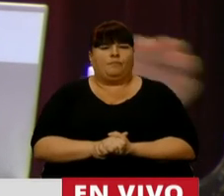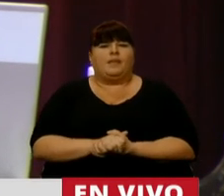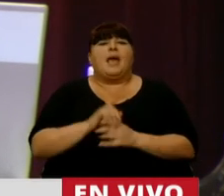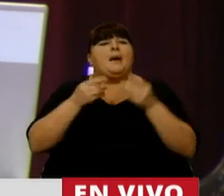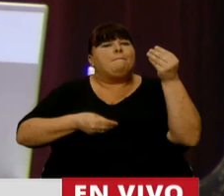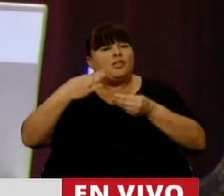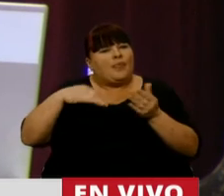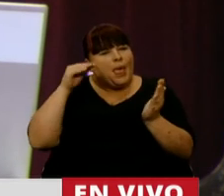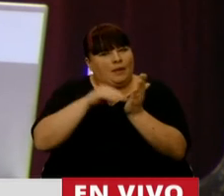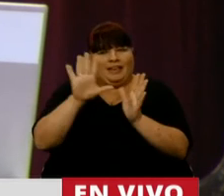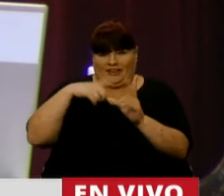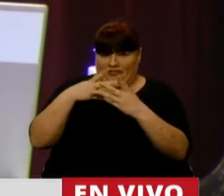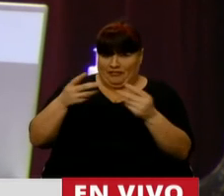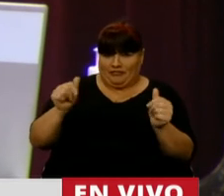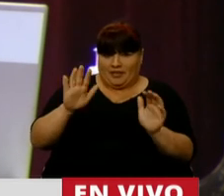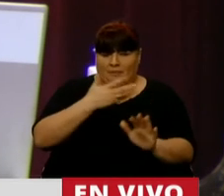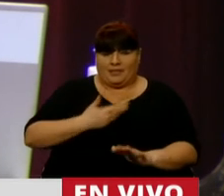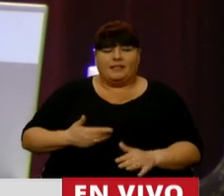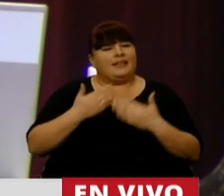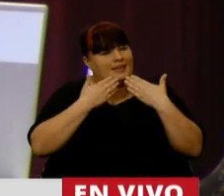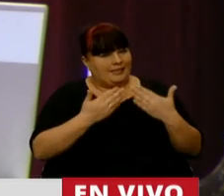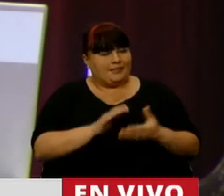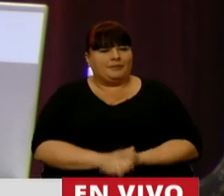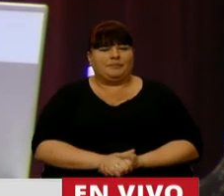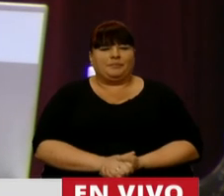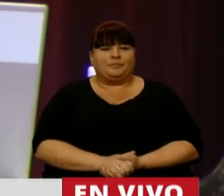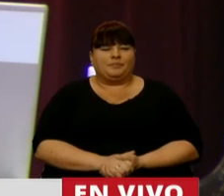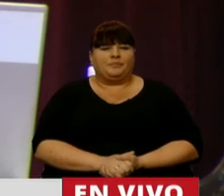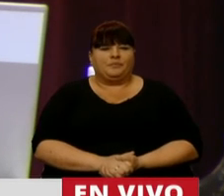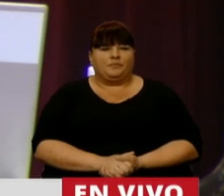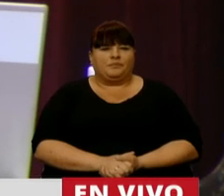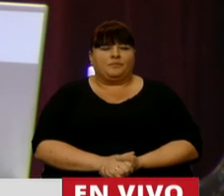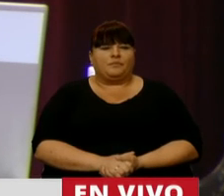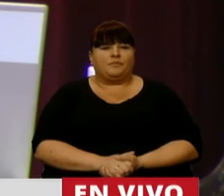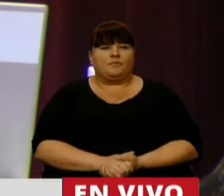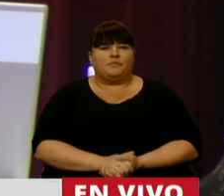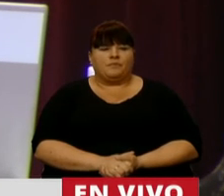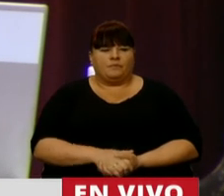presupuesto debería contemplar. Ya estoy terminando, señor presidente. Gracias. Quiero